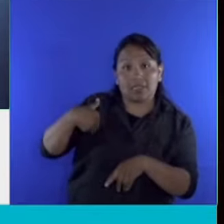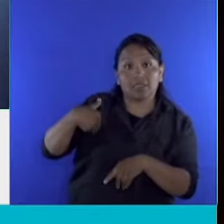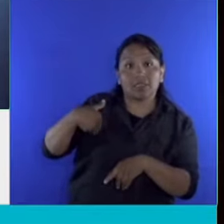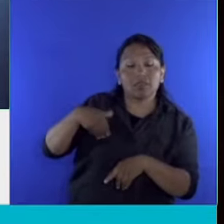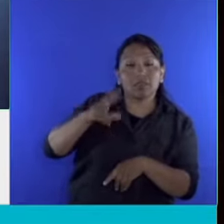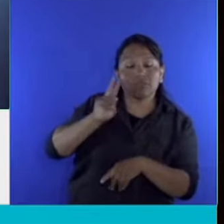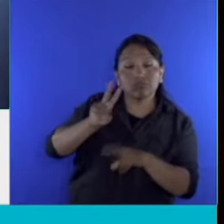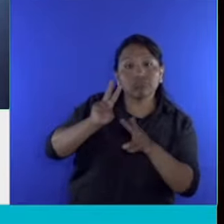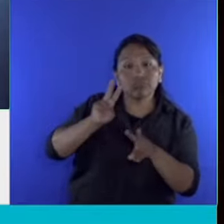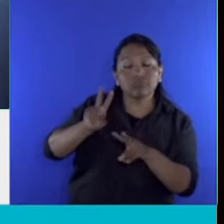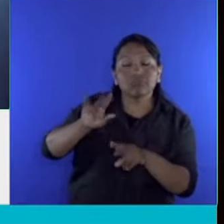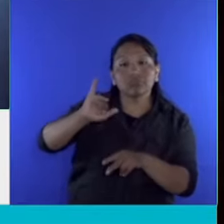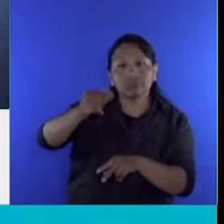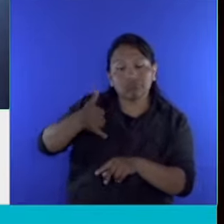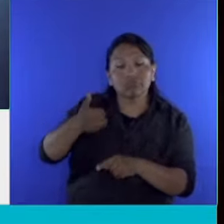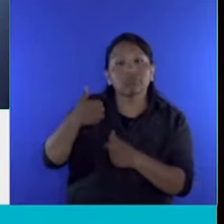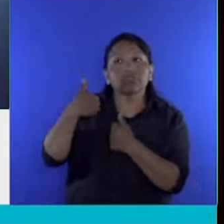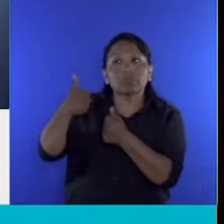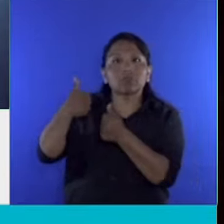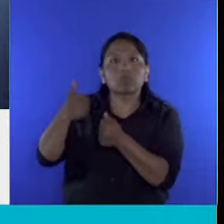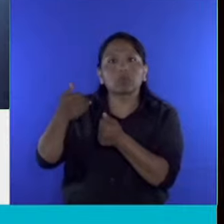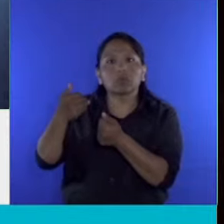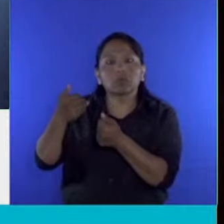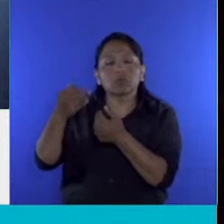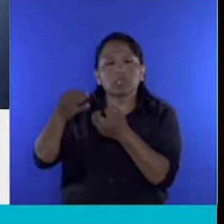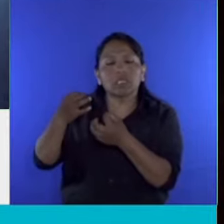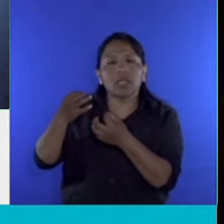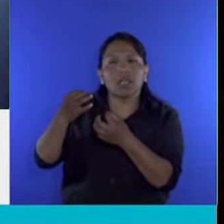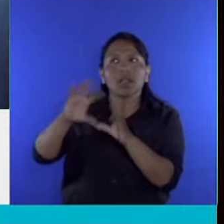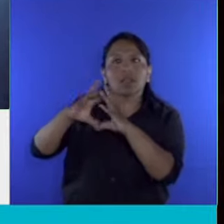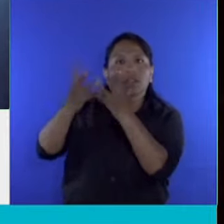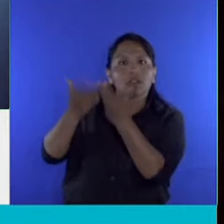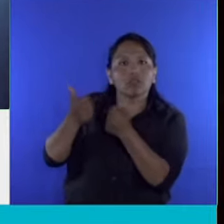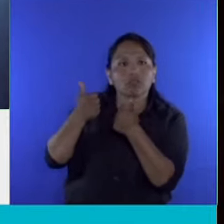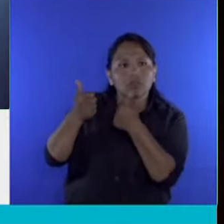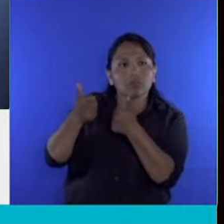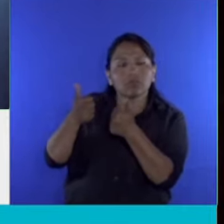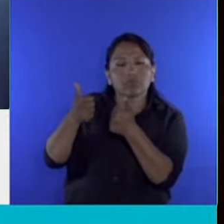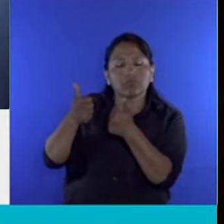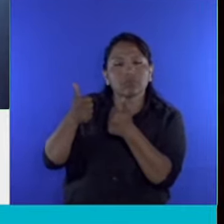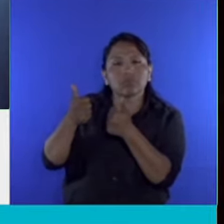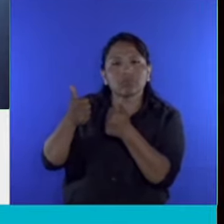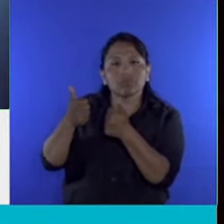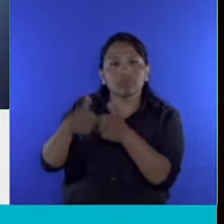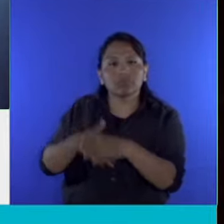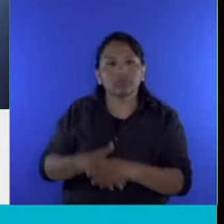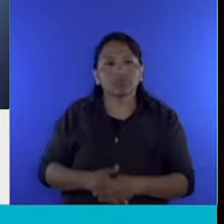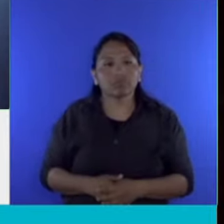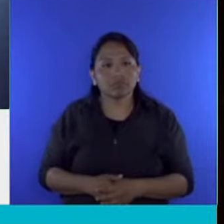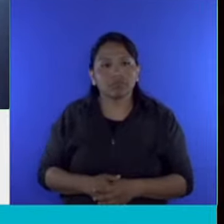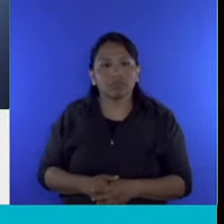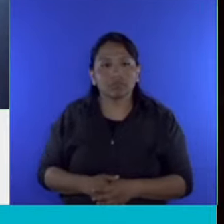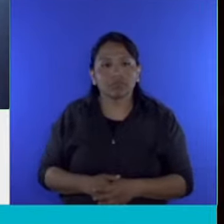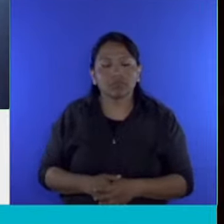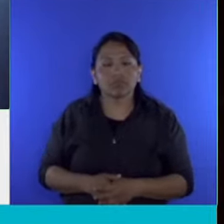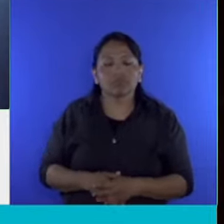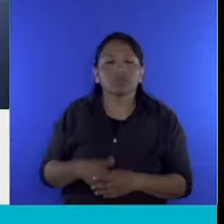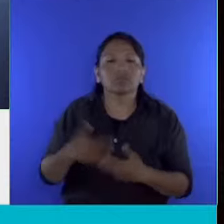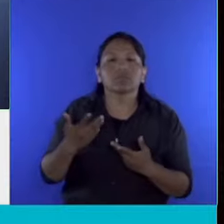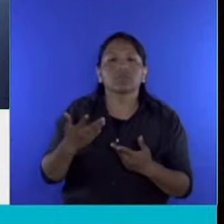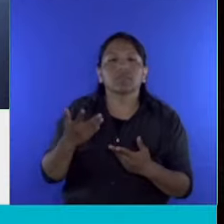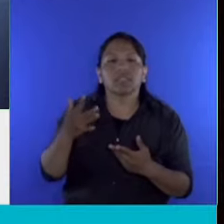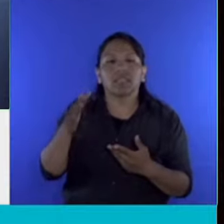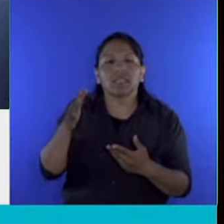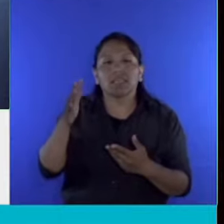que también le fue muy bien a nivel internacional particularmente en su estreno en